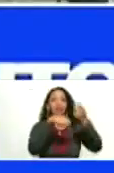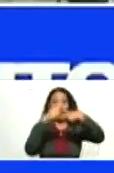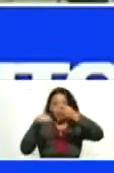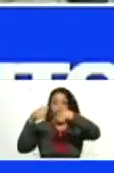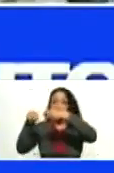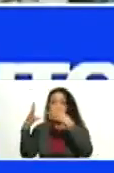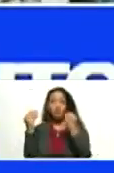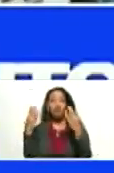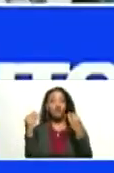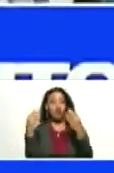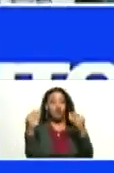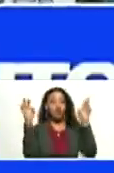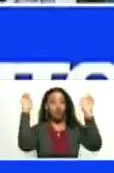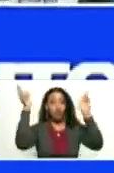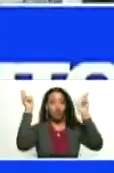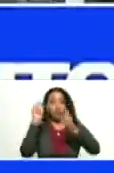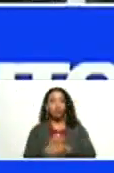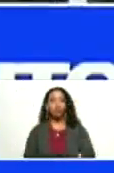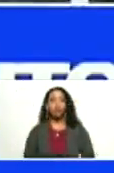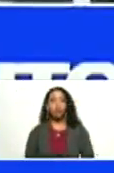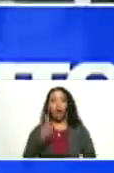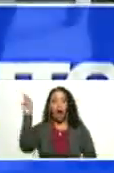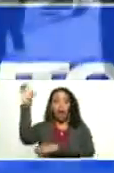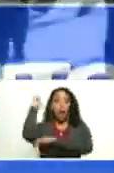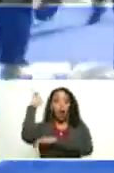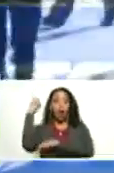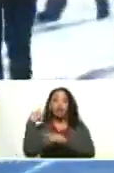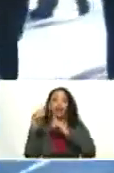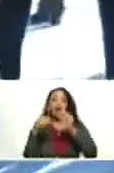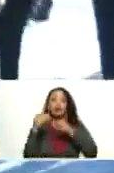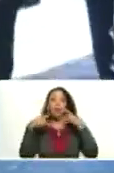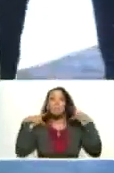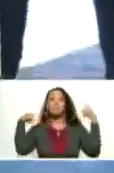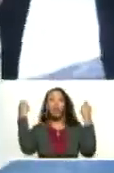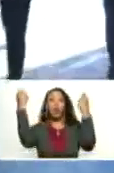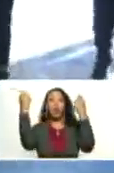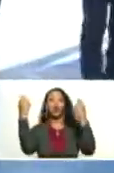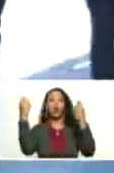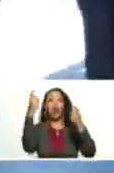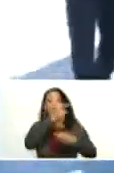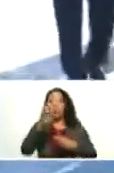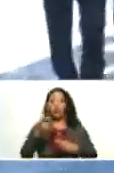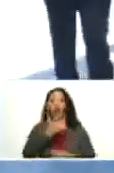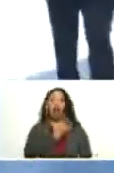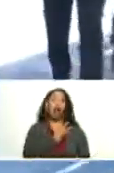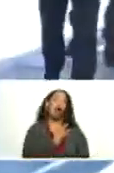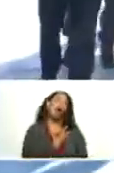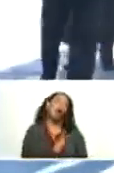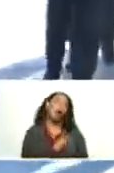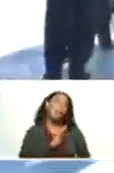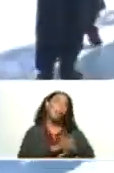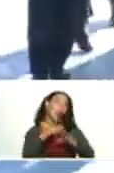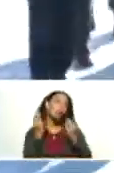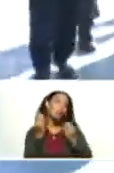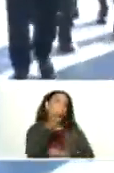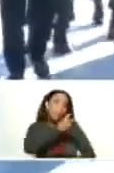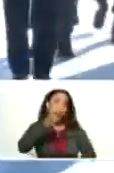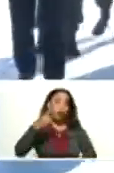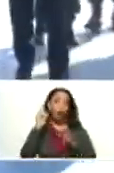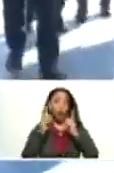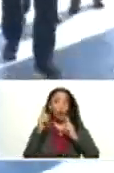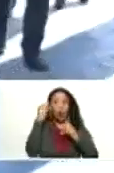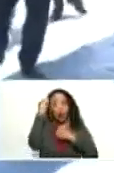vendan mucho. Allá en Europa tienen que hacer campaña para evitar que la gente caiga en depresiones. Entonces, porque la gente hay muchos niveles de suicidio,